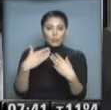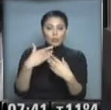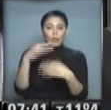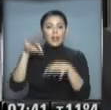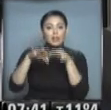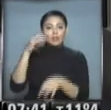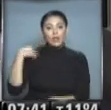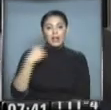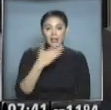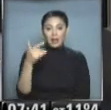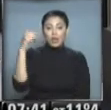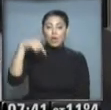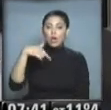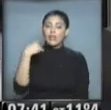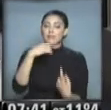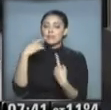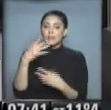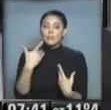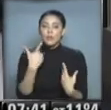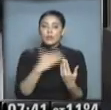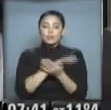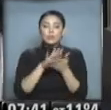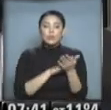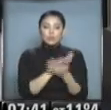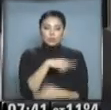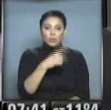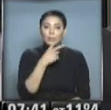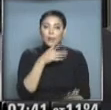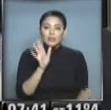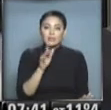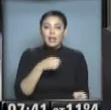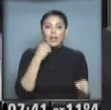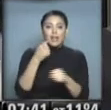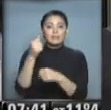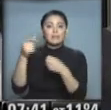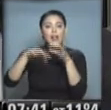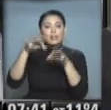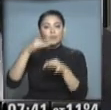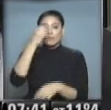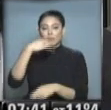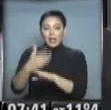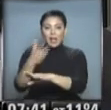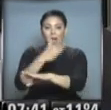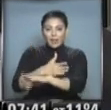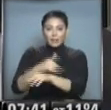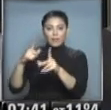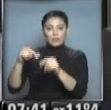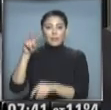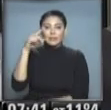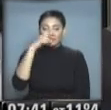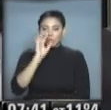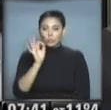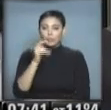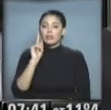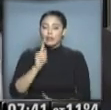general las diferencias de hoy esperan zanjar las antes de las elecciones generales del próximo 27 de octubre pero